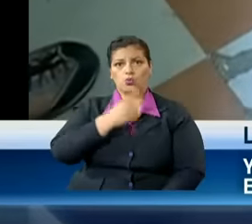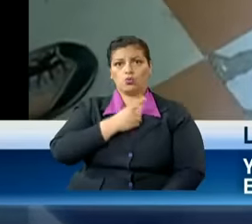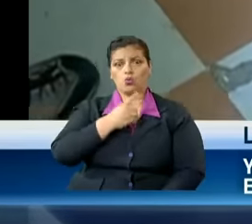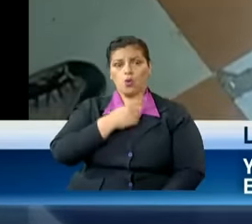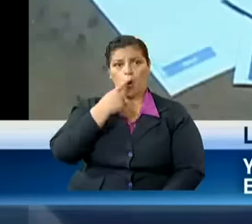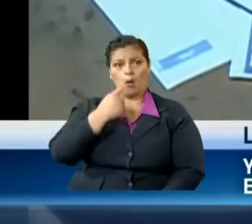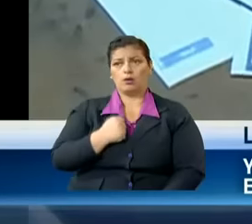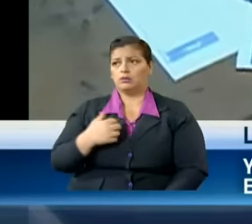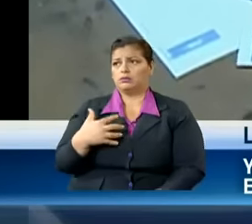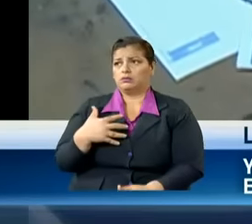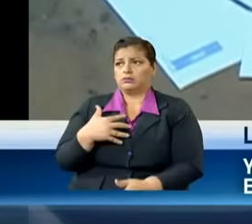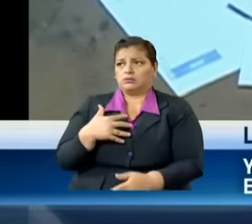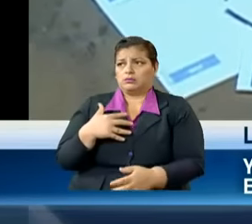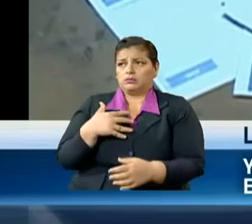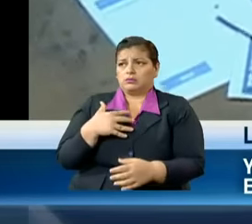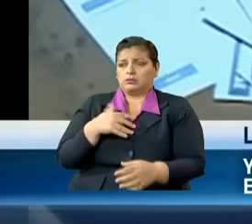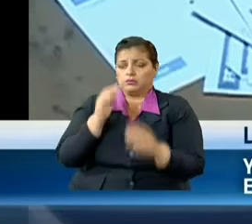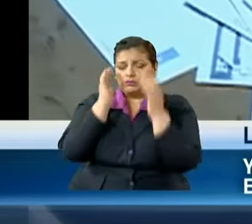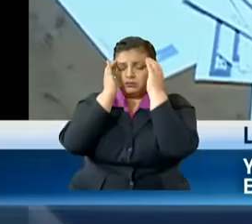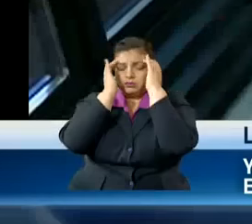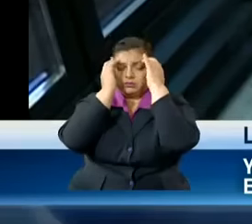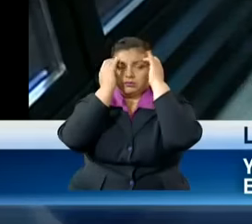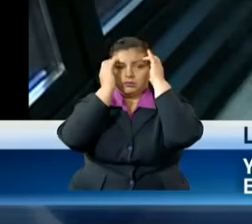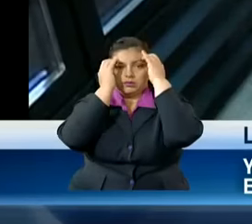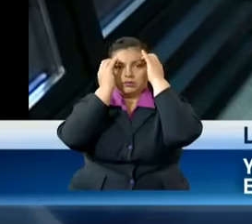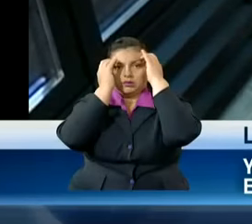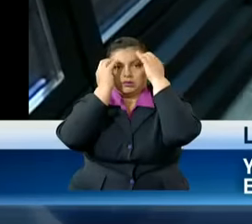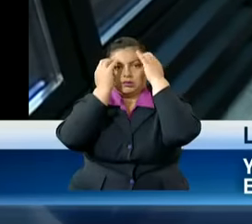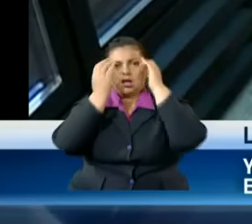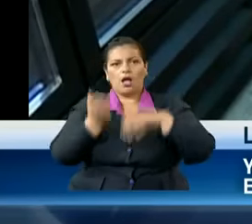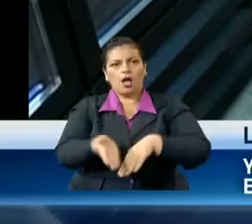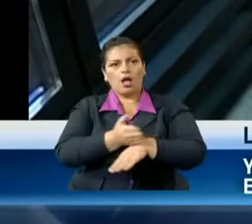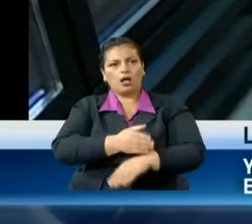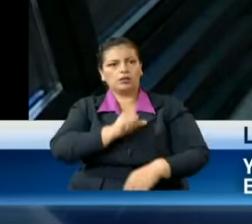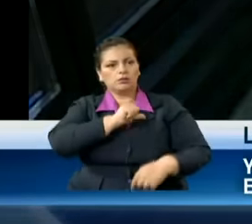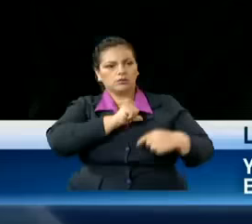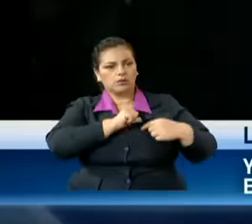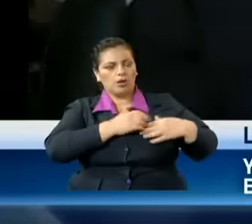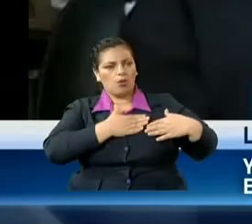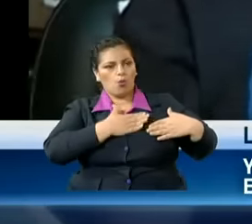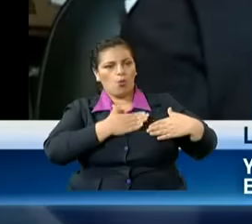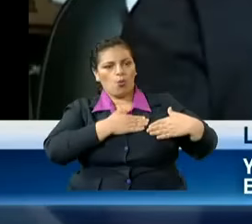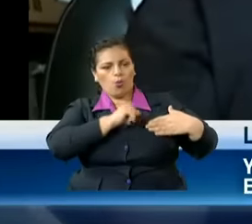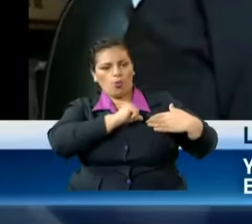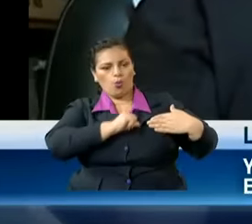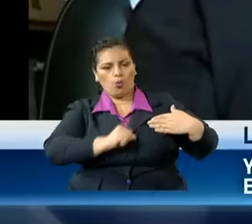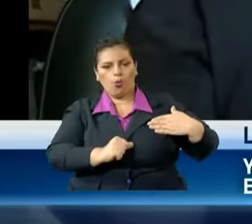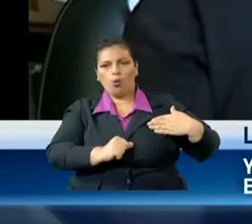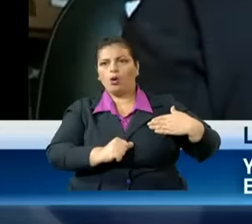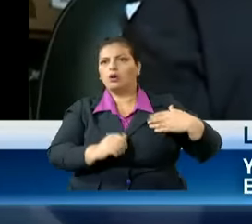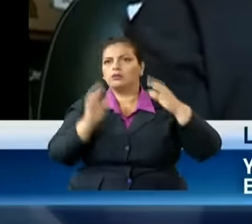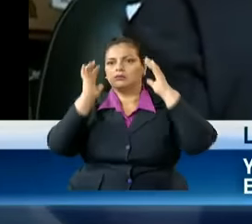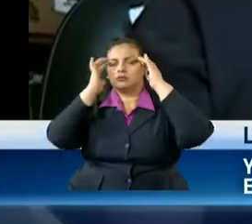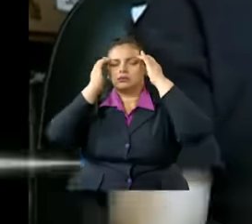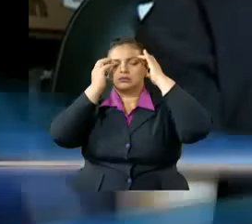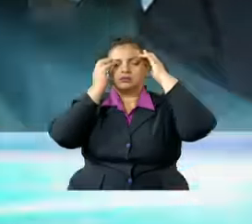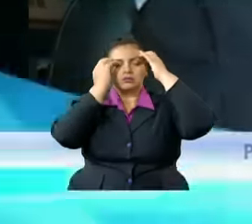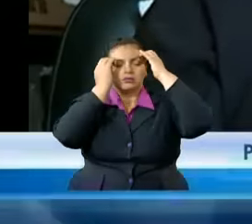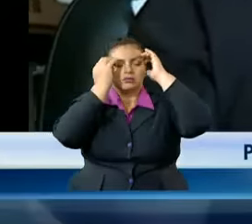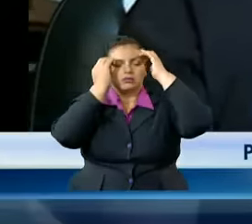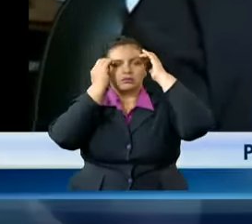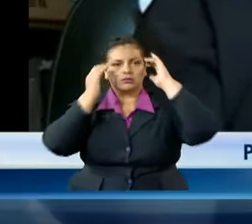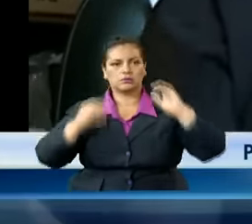que colaborar. Su salud estaba en riesgo. Se recupera de una operación al corazón. Estos han venido ayer y le han